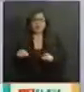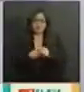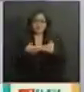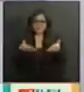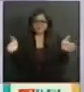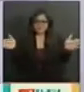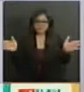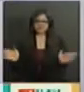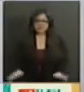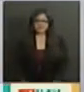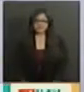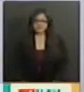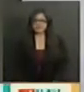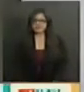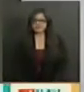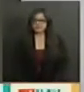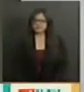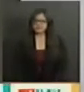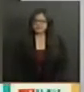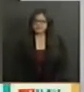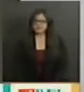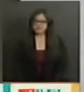abiertos.